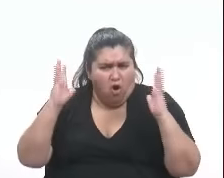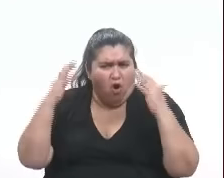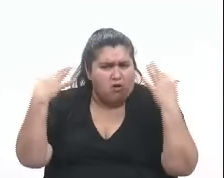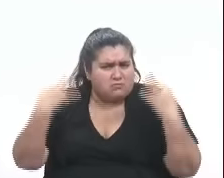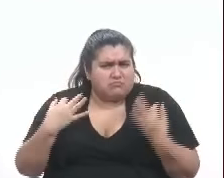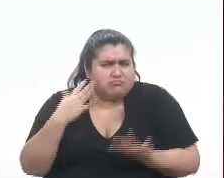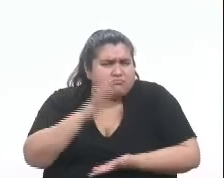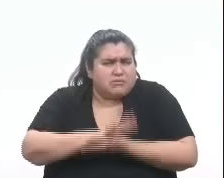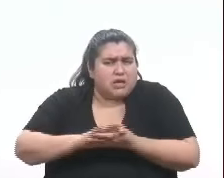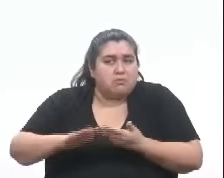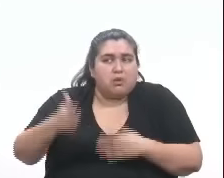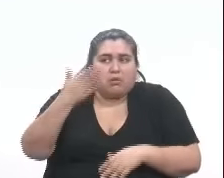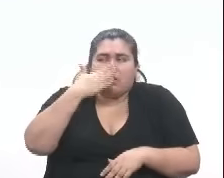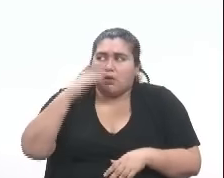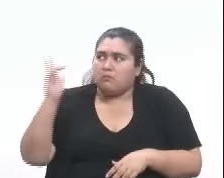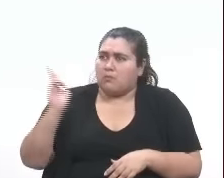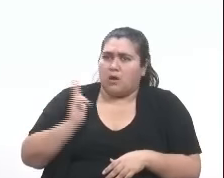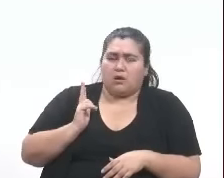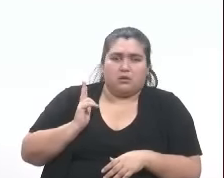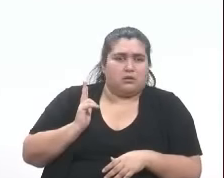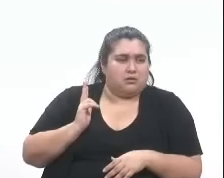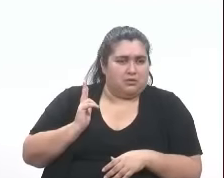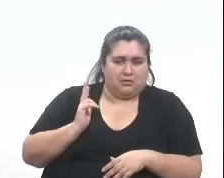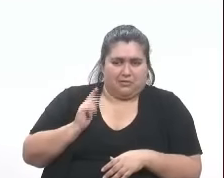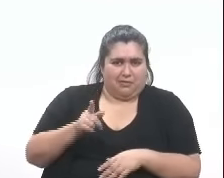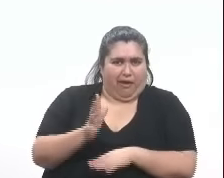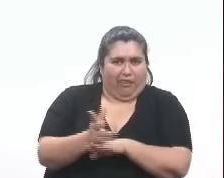Después nos enteramos por el gobierno que es un delincuente.